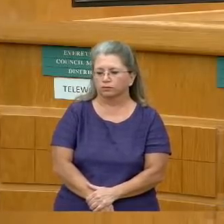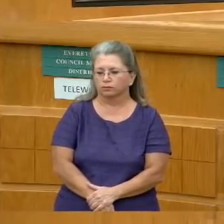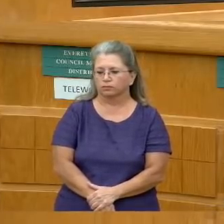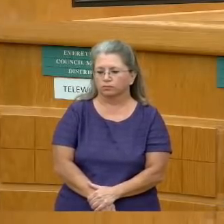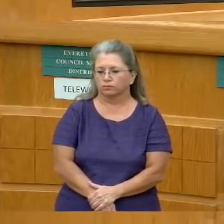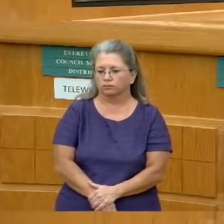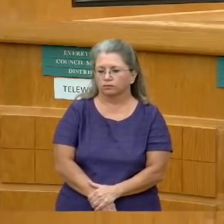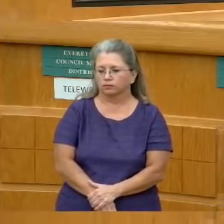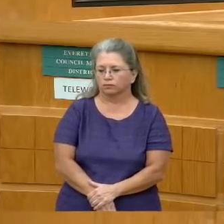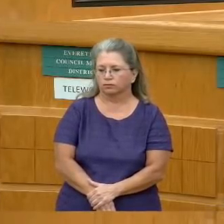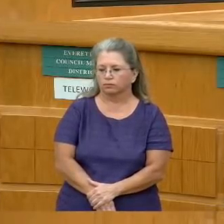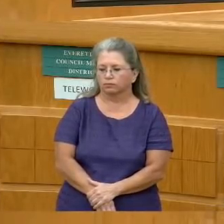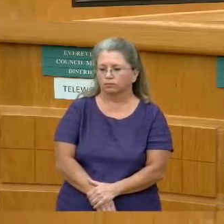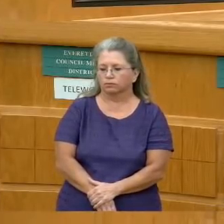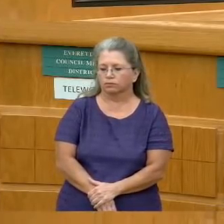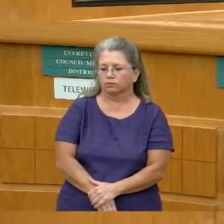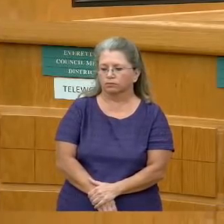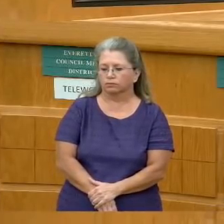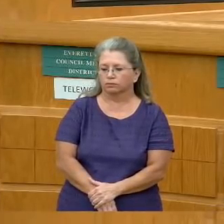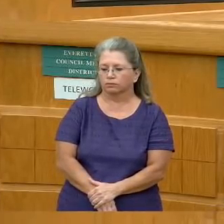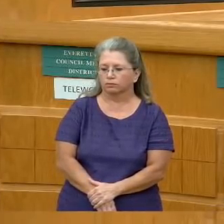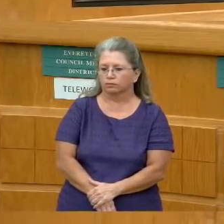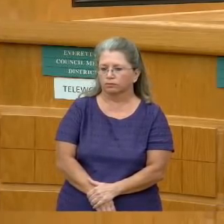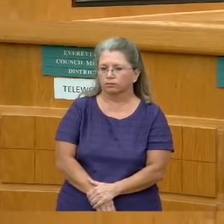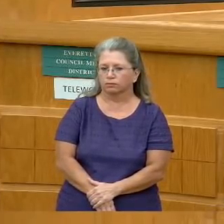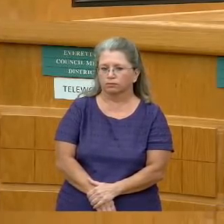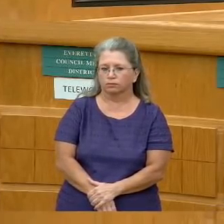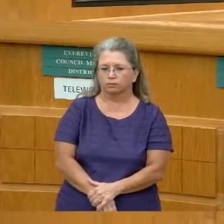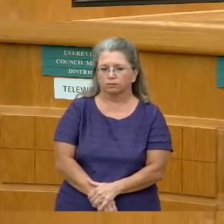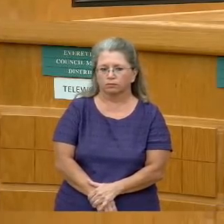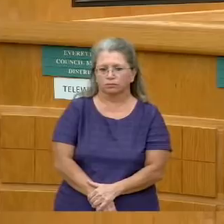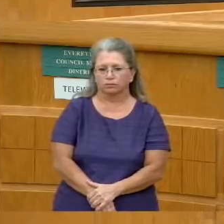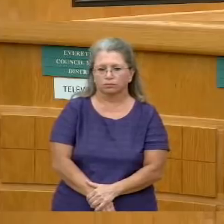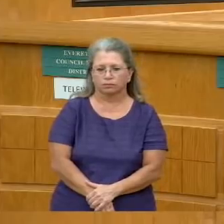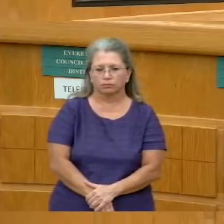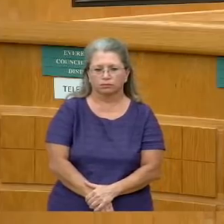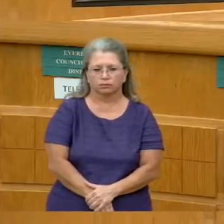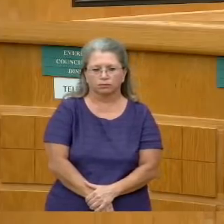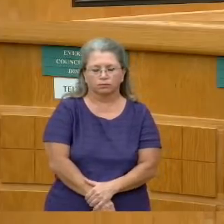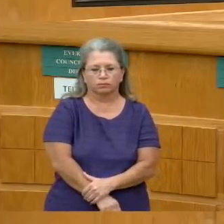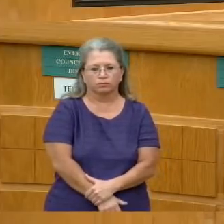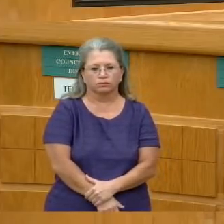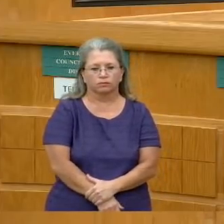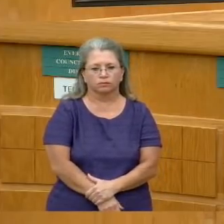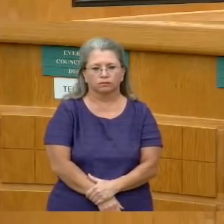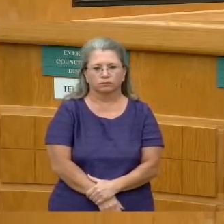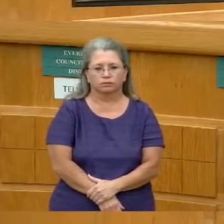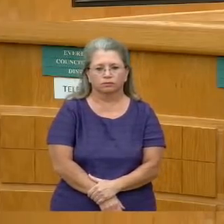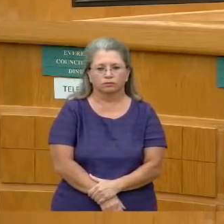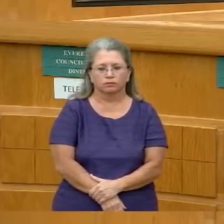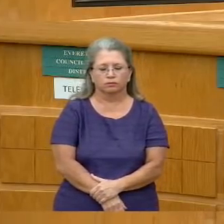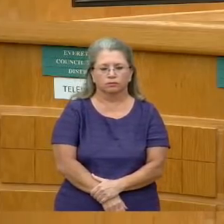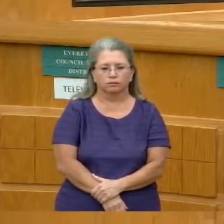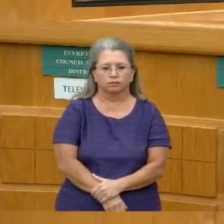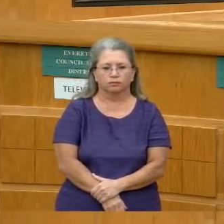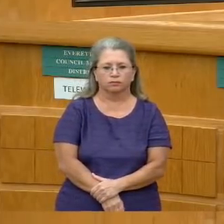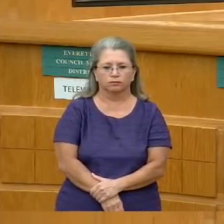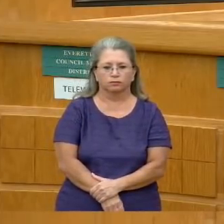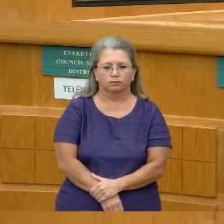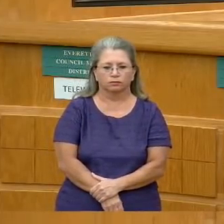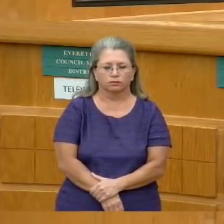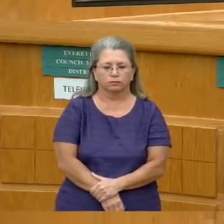Guardia Nacional, en el Centro de Exposiciones Richard Borchardt en Ciudad de Robestown, El número a llamar